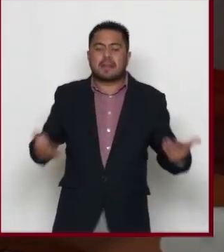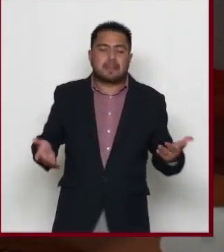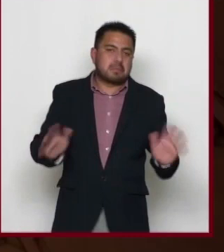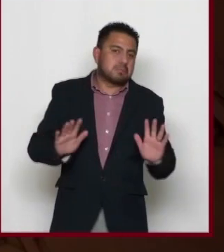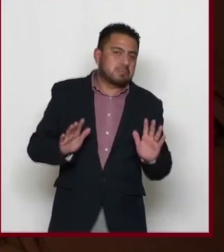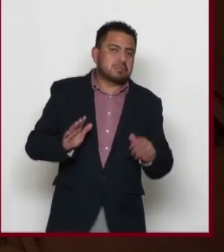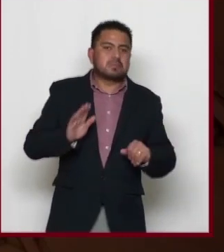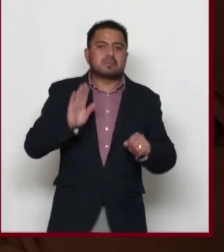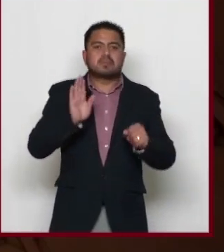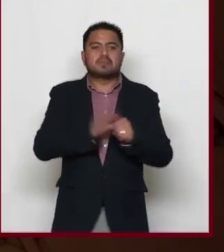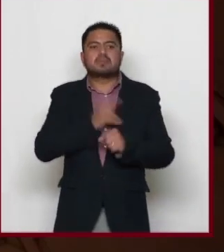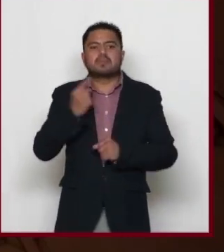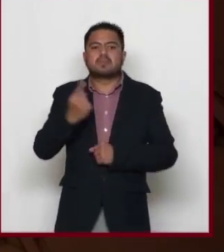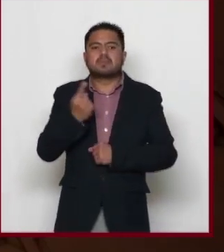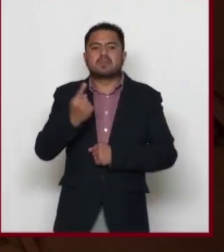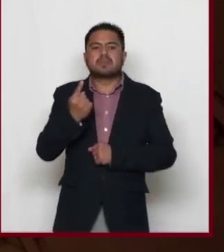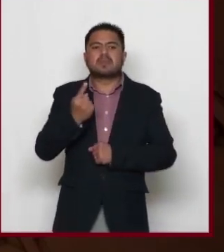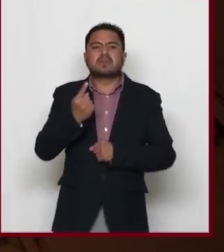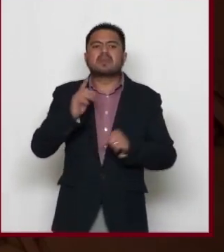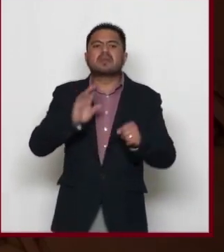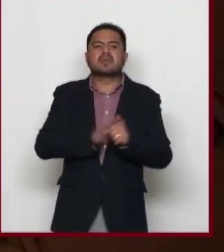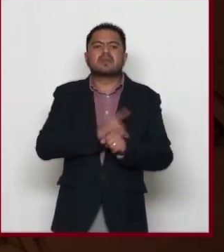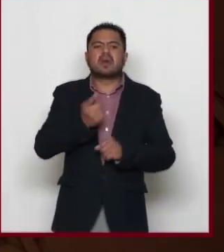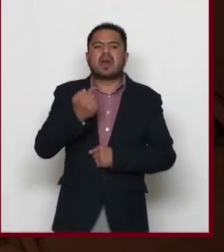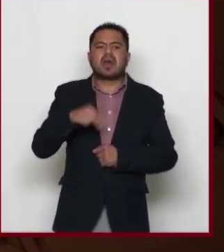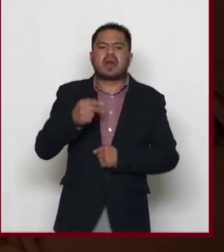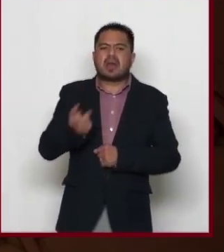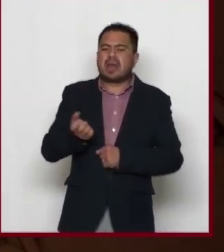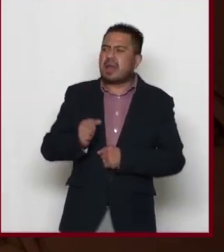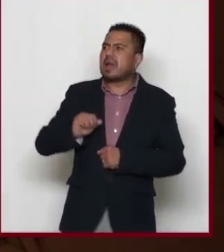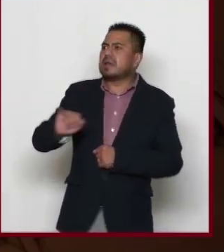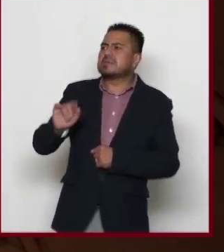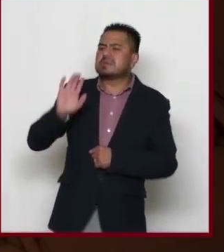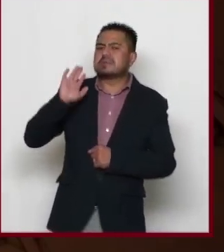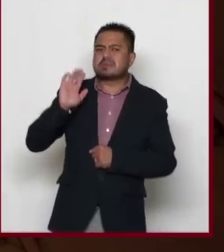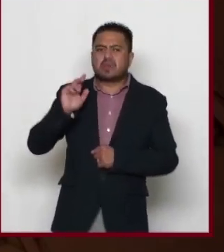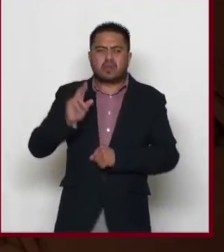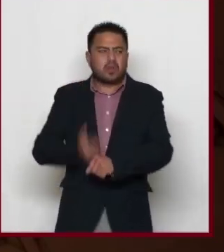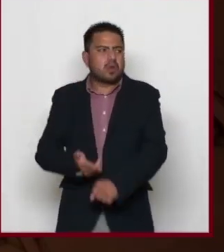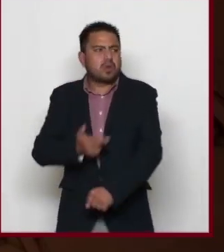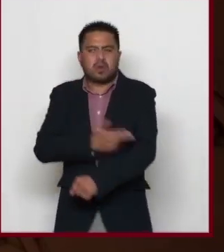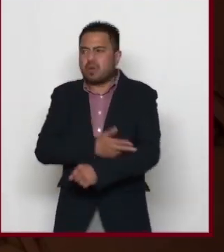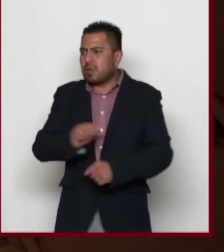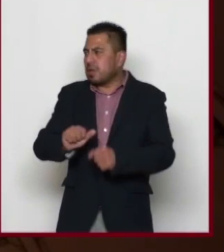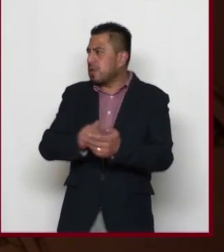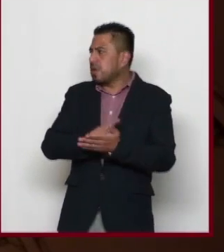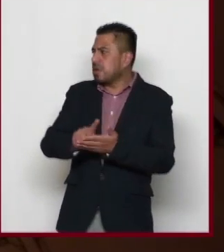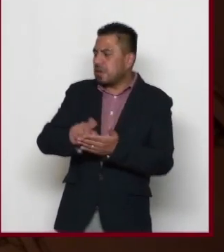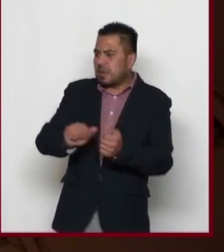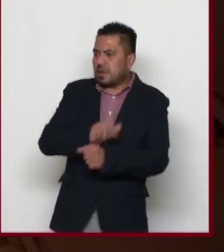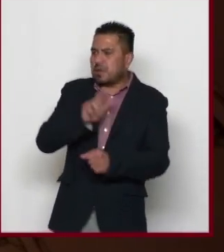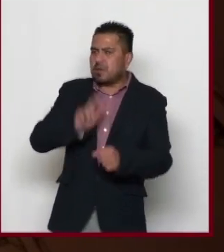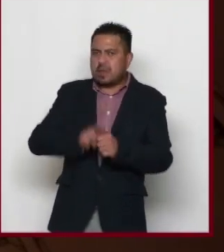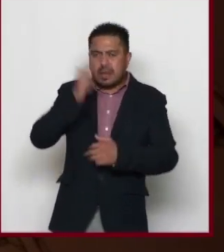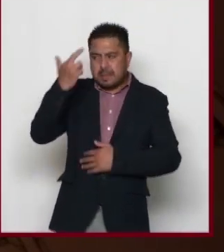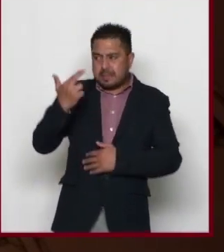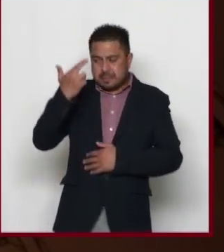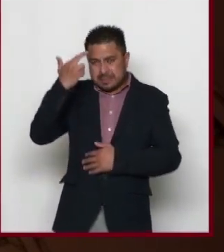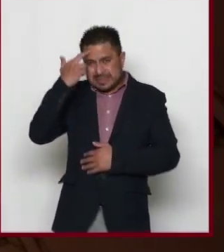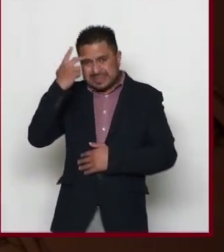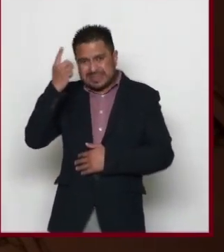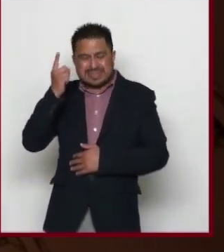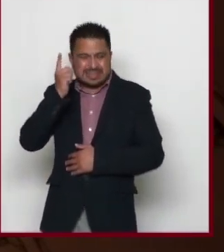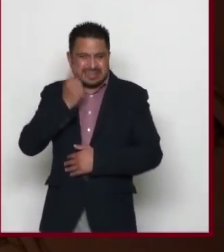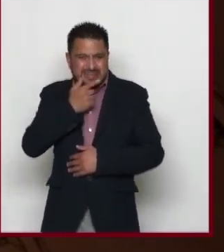eclipses. Entonces, ¿por qué se llama así? Nosotros llamamos SINTEX en